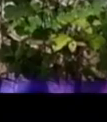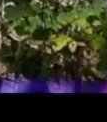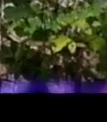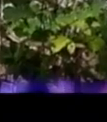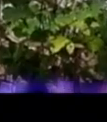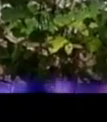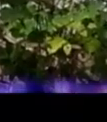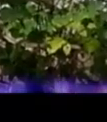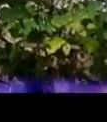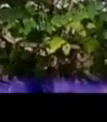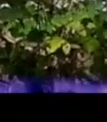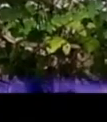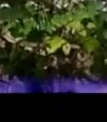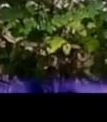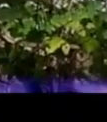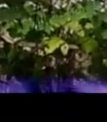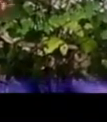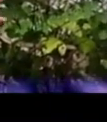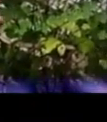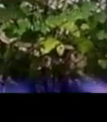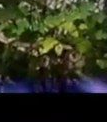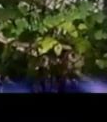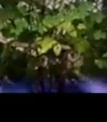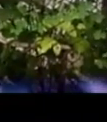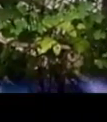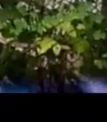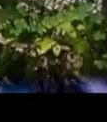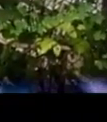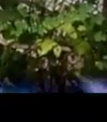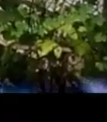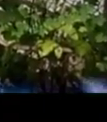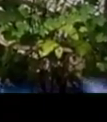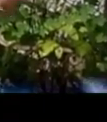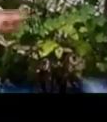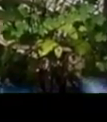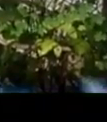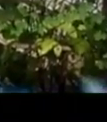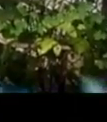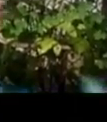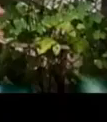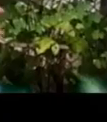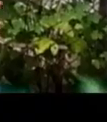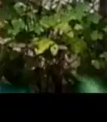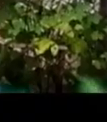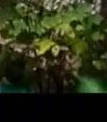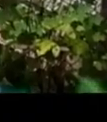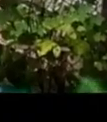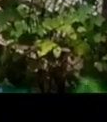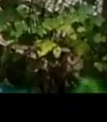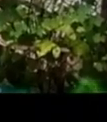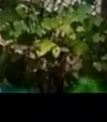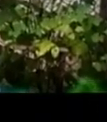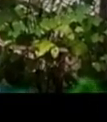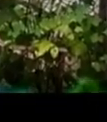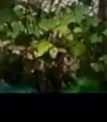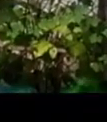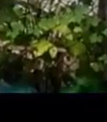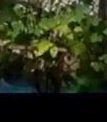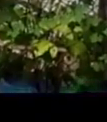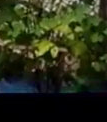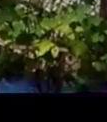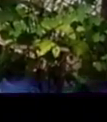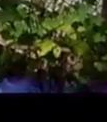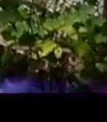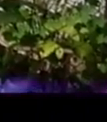tener cuidado y quedarnos en casa, porque si bien la fuerza del viento puede ser peligrosa por sus consecuencias, también puede ser beneficiosa,